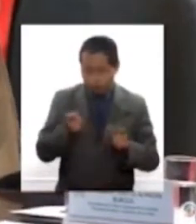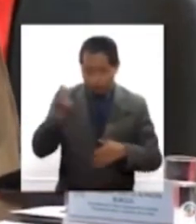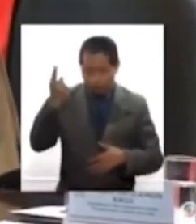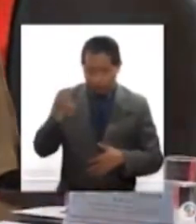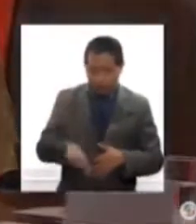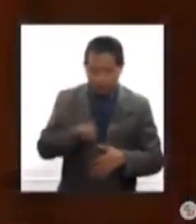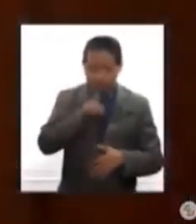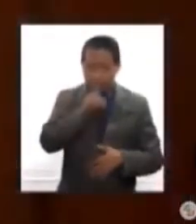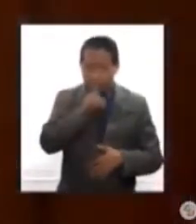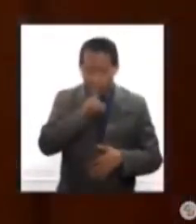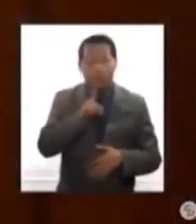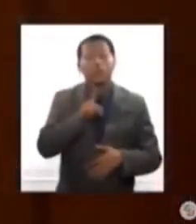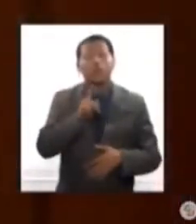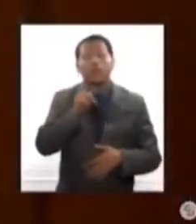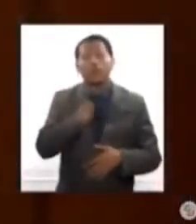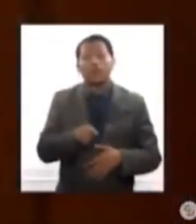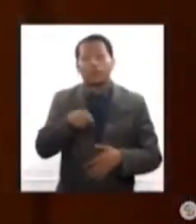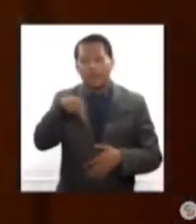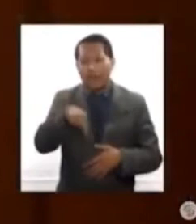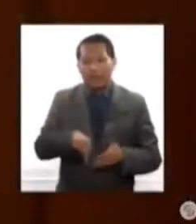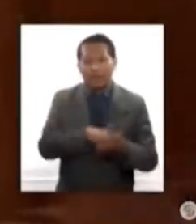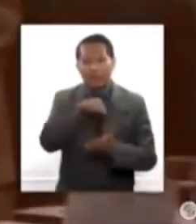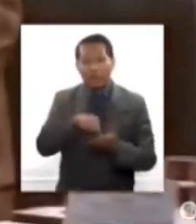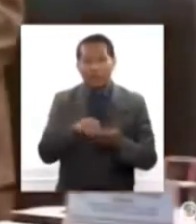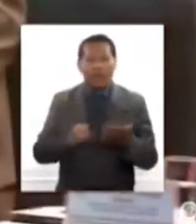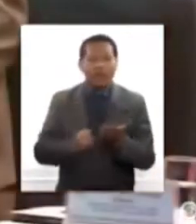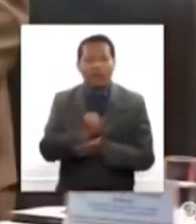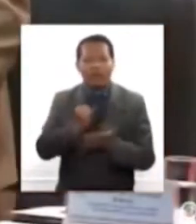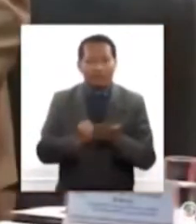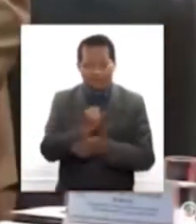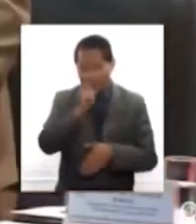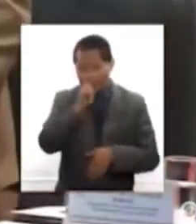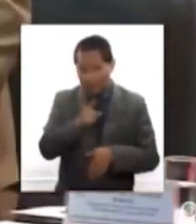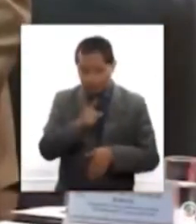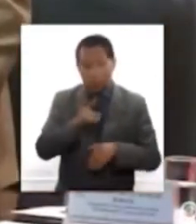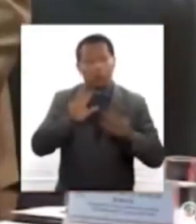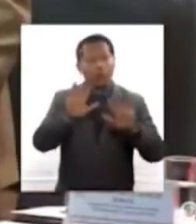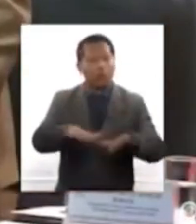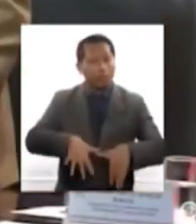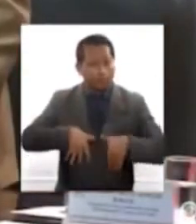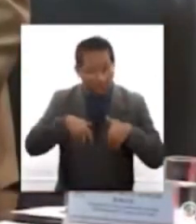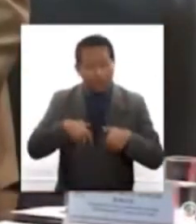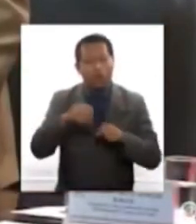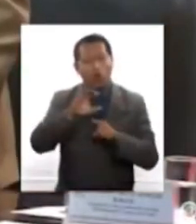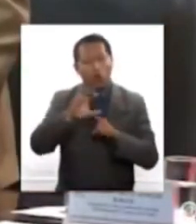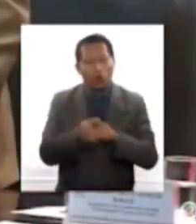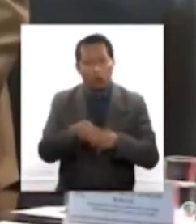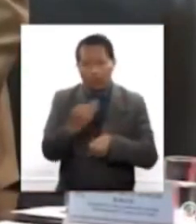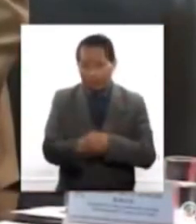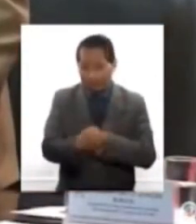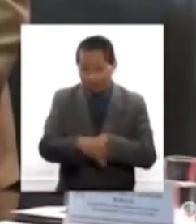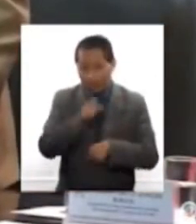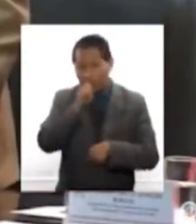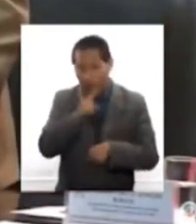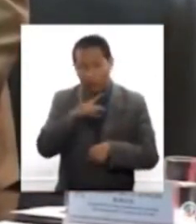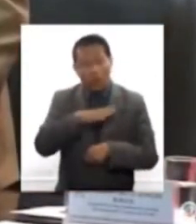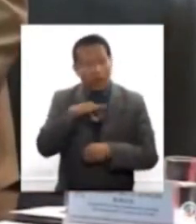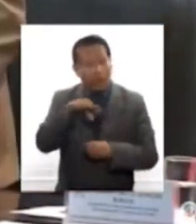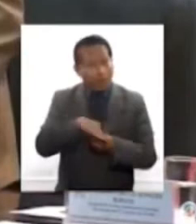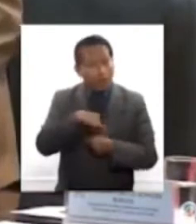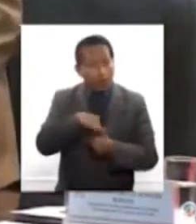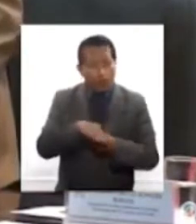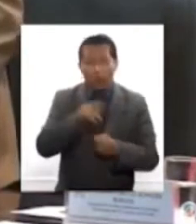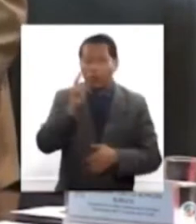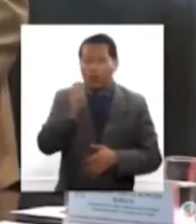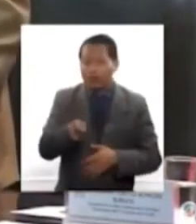quería hablar y exponer sus temas en un momento de la sesión donde no era ese